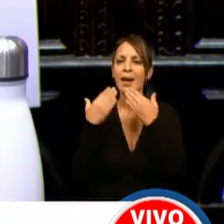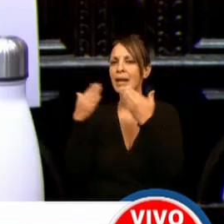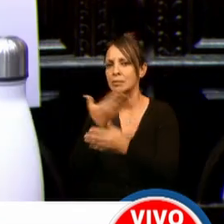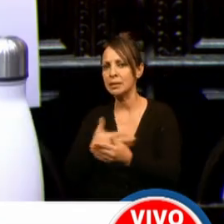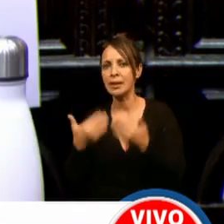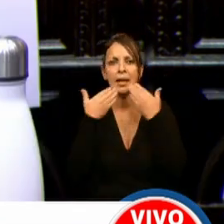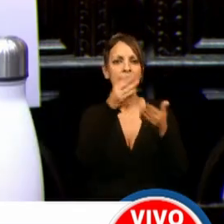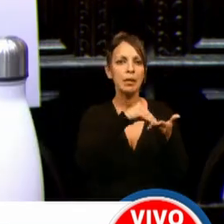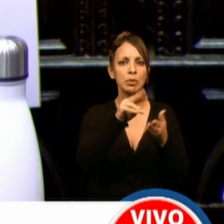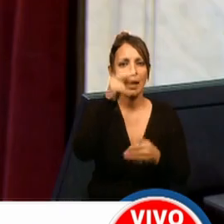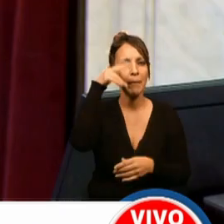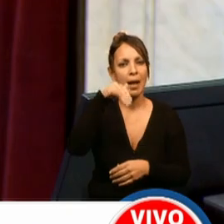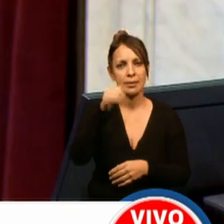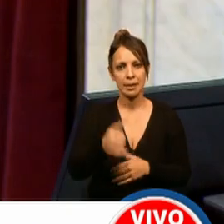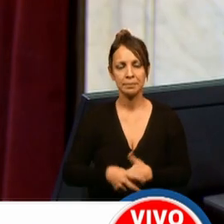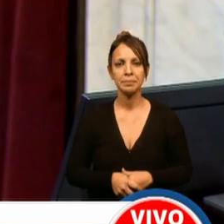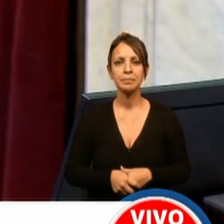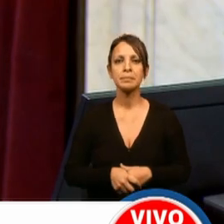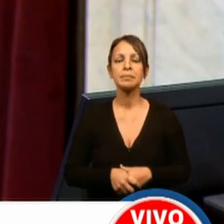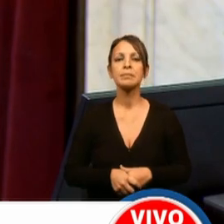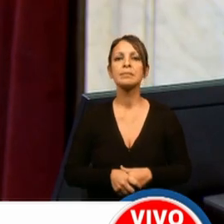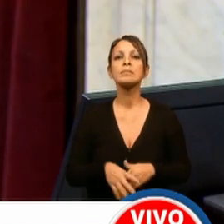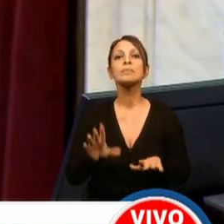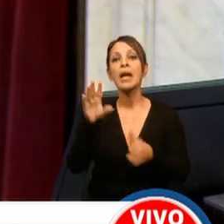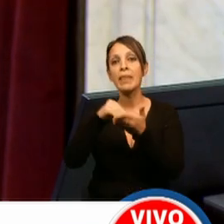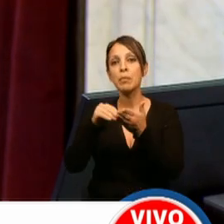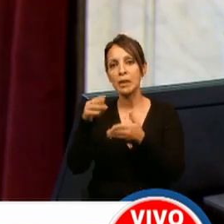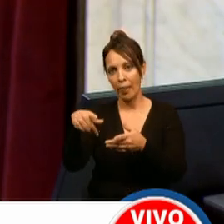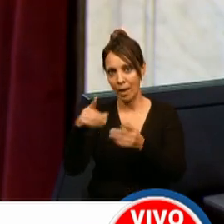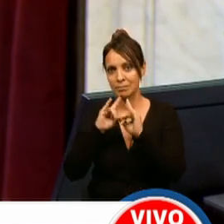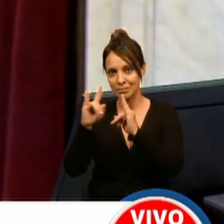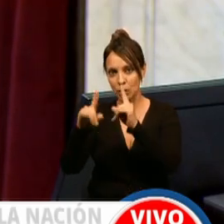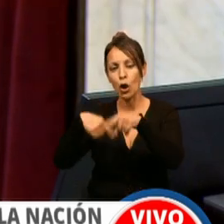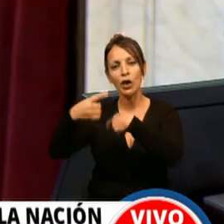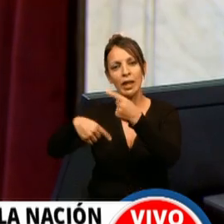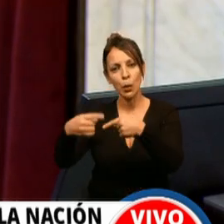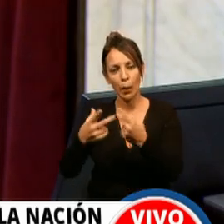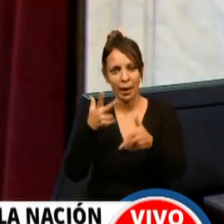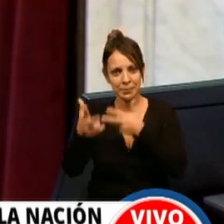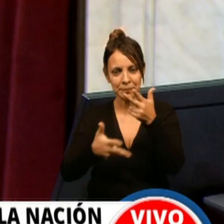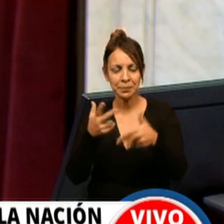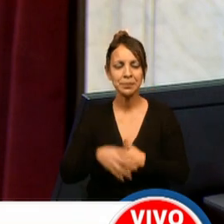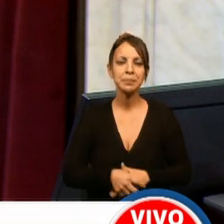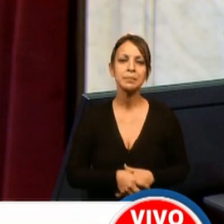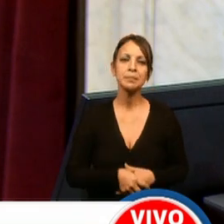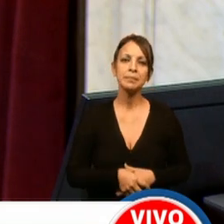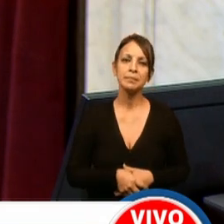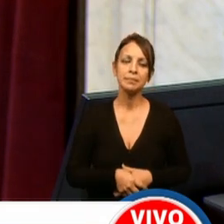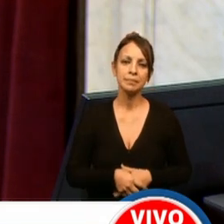gracias a la diputada vernaza gracias diputadas nasa puede continuar en el uso de la palabra